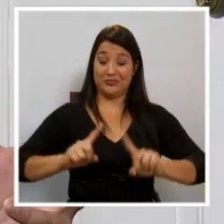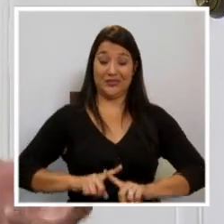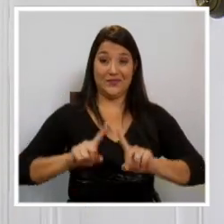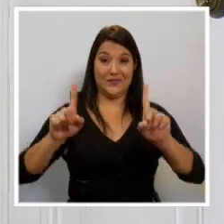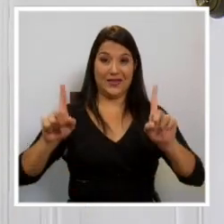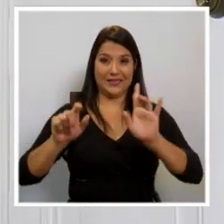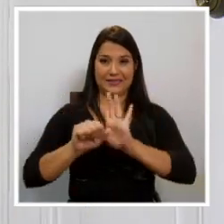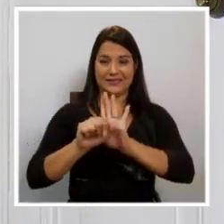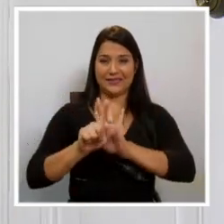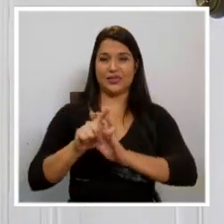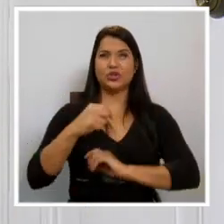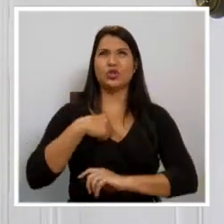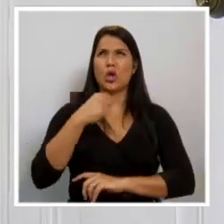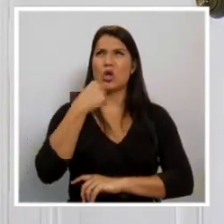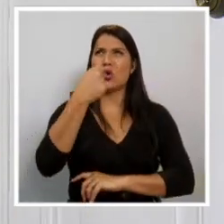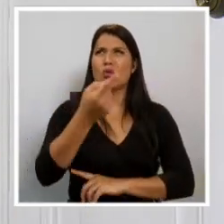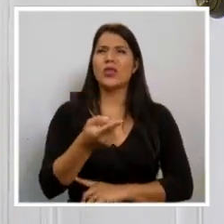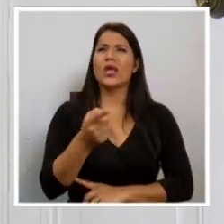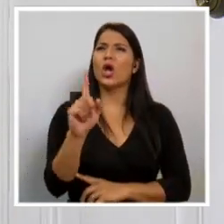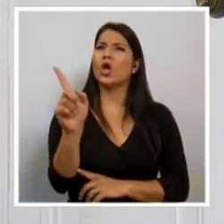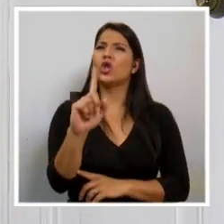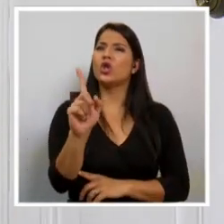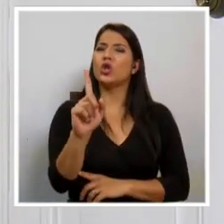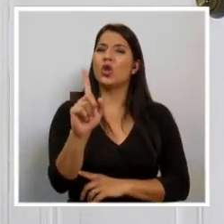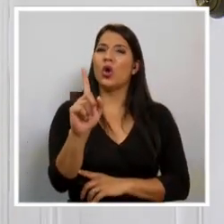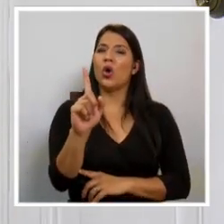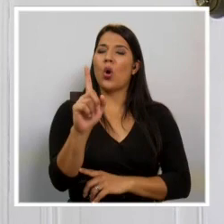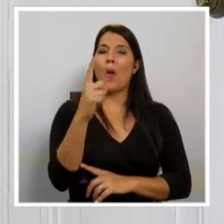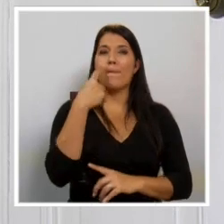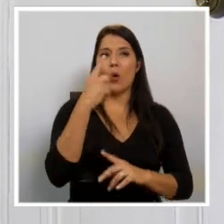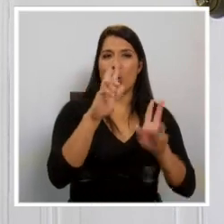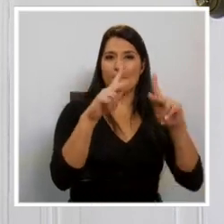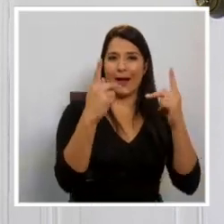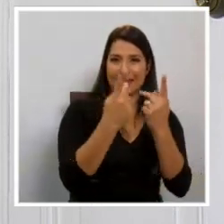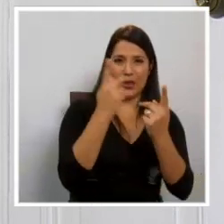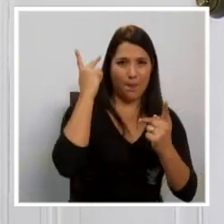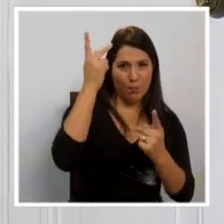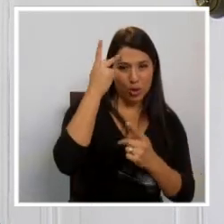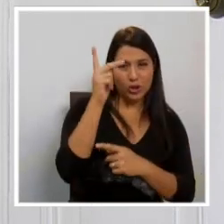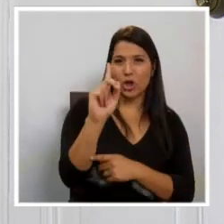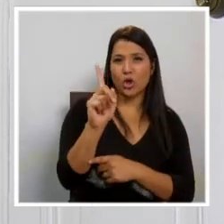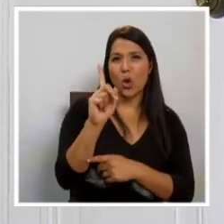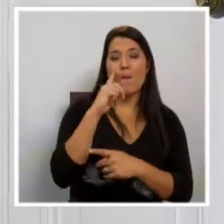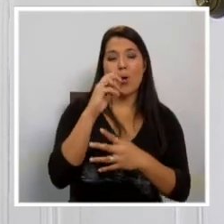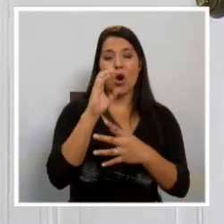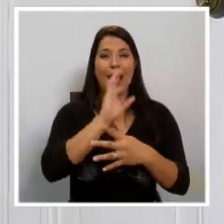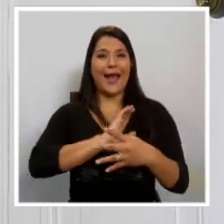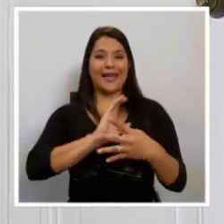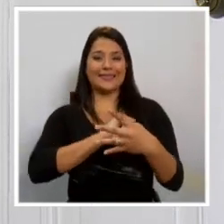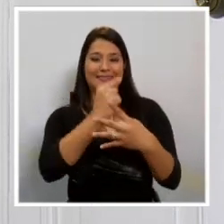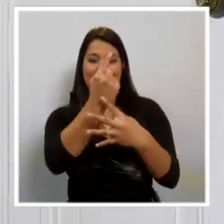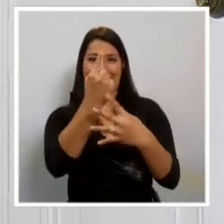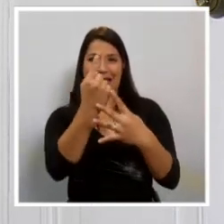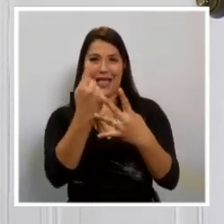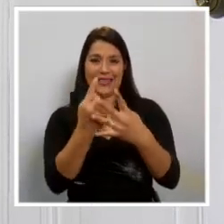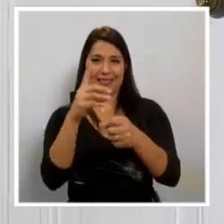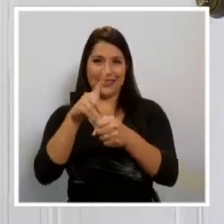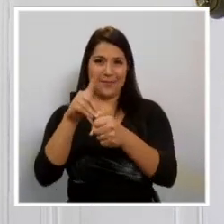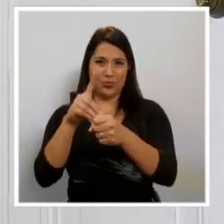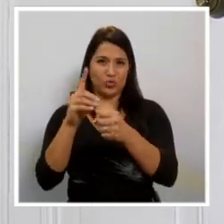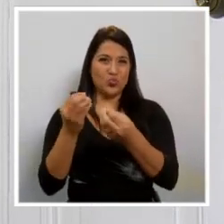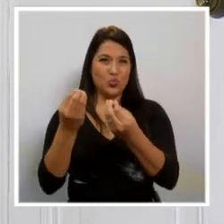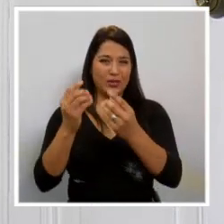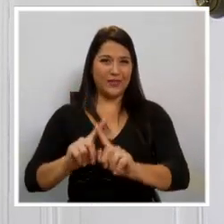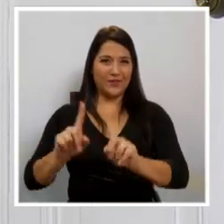legislativa. Lo digo no en términos de la representación no solo de partidos, sino de las particularidades de cada uno de esos diputados y diputadas. Que si ese